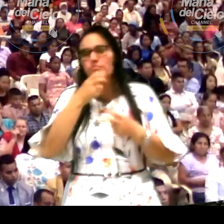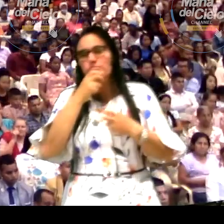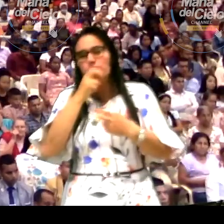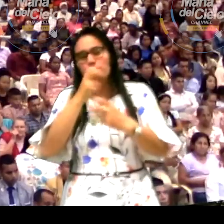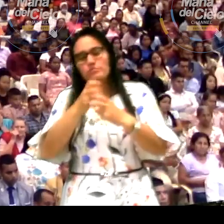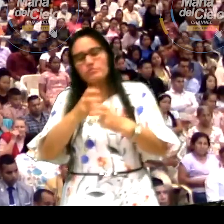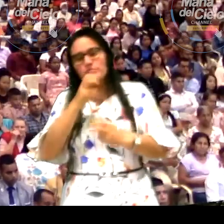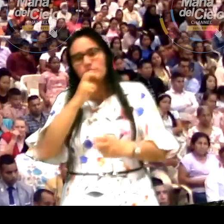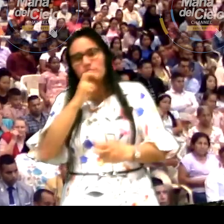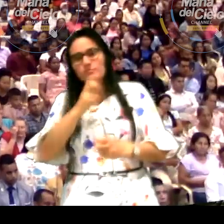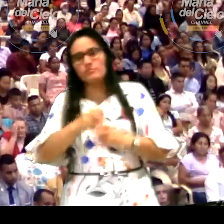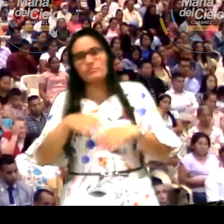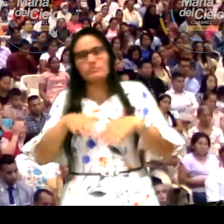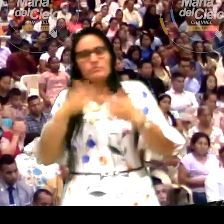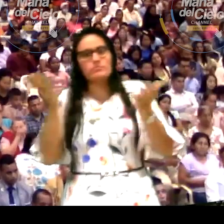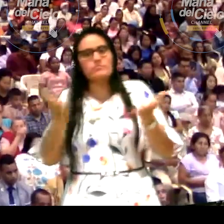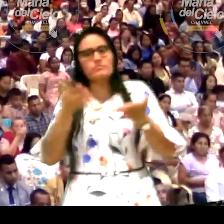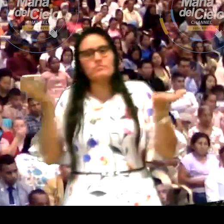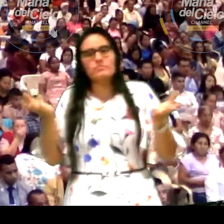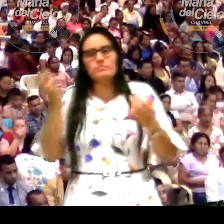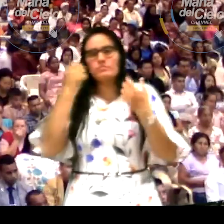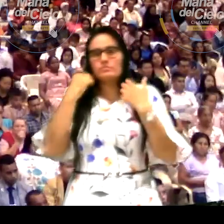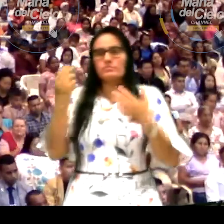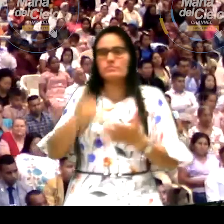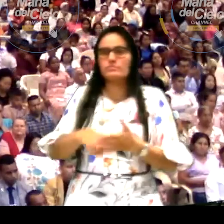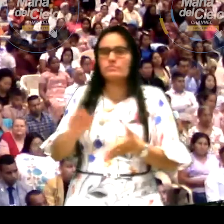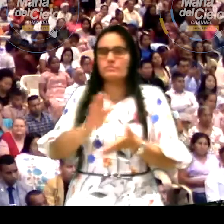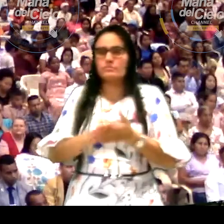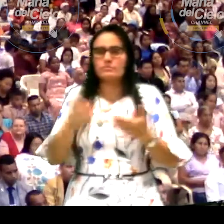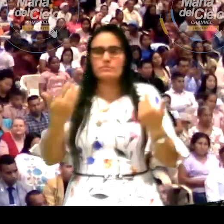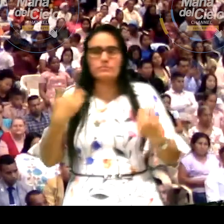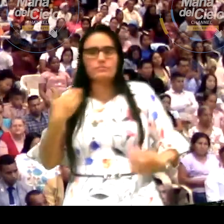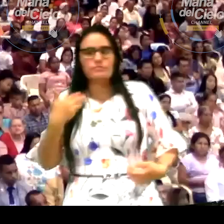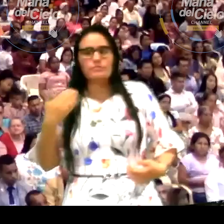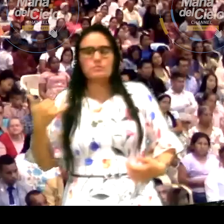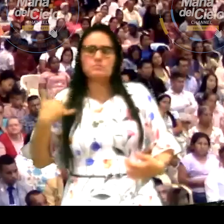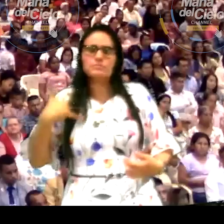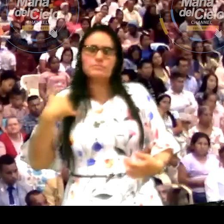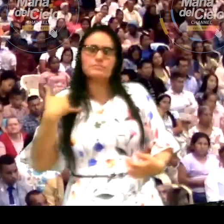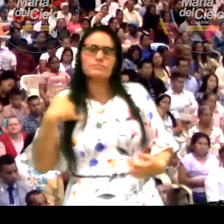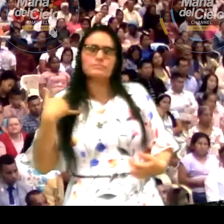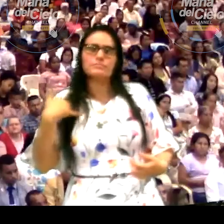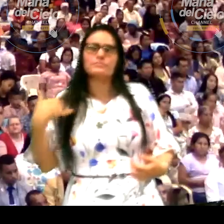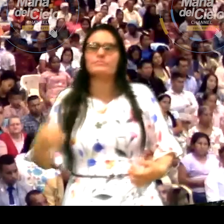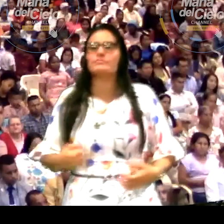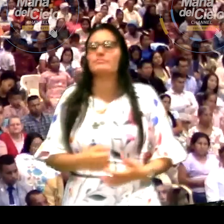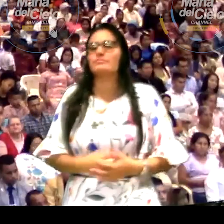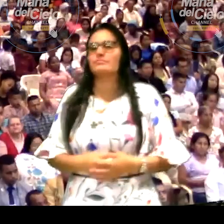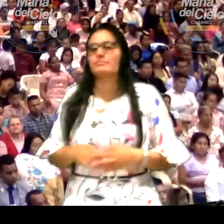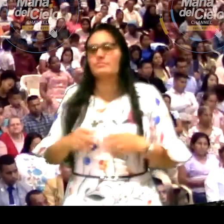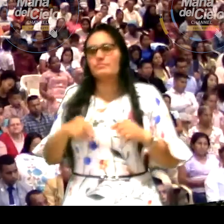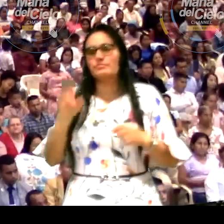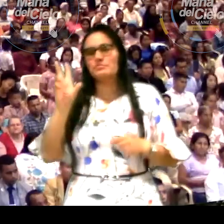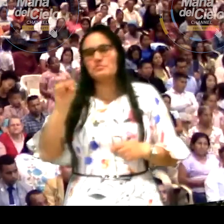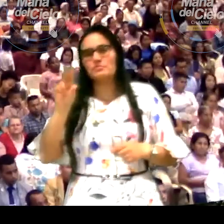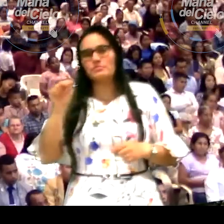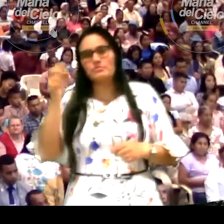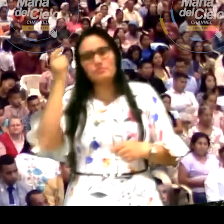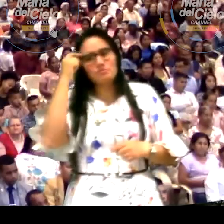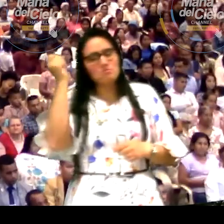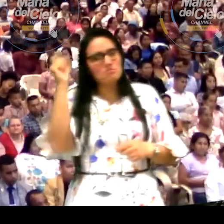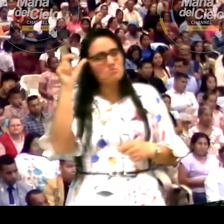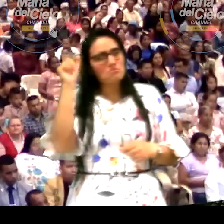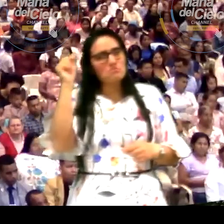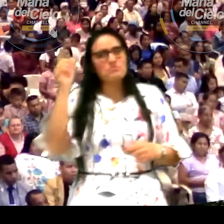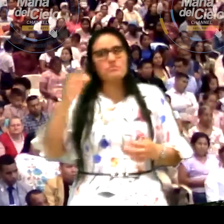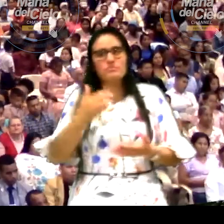será esto si no conozco varón? O sea, usó la lógica. Y aquí hay gente que puede